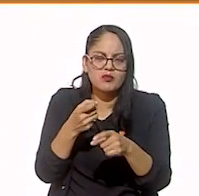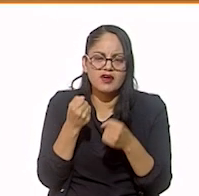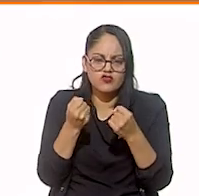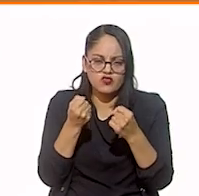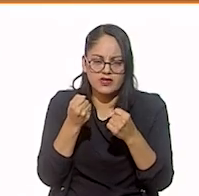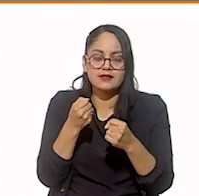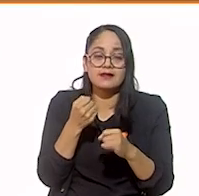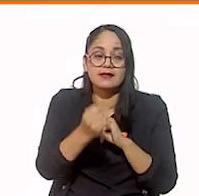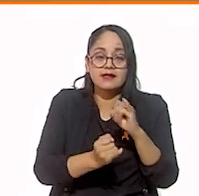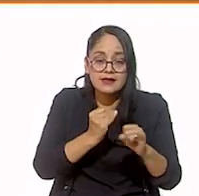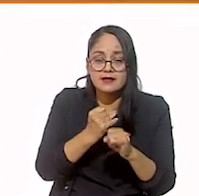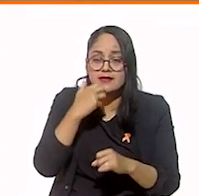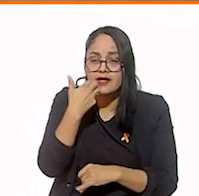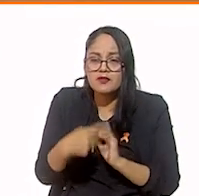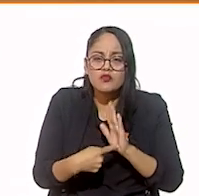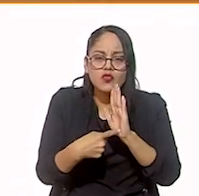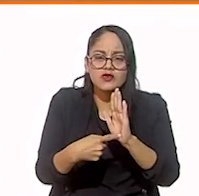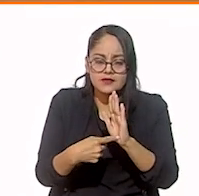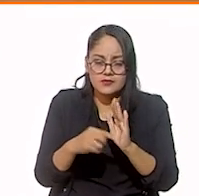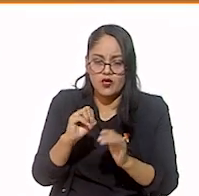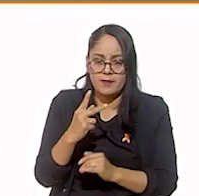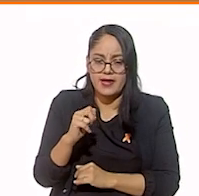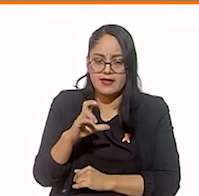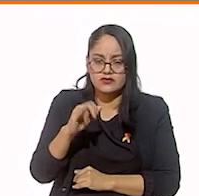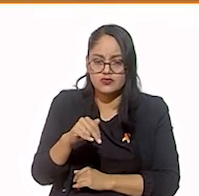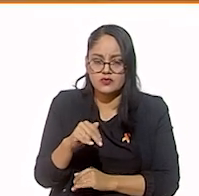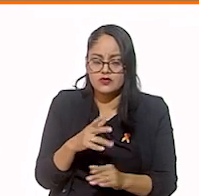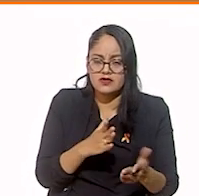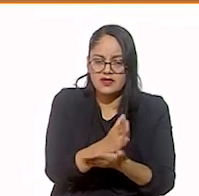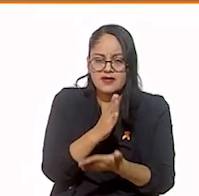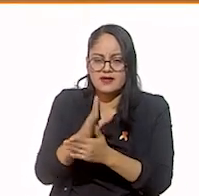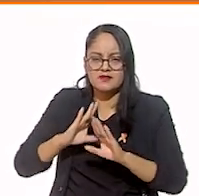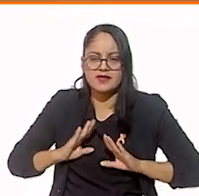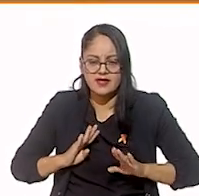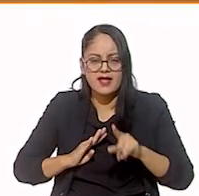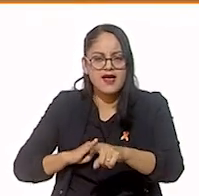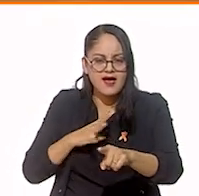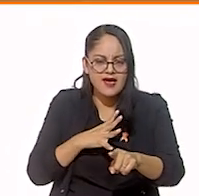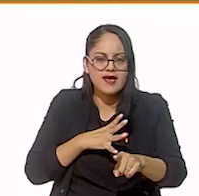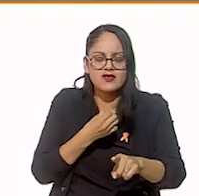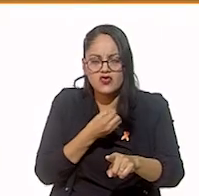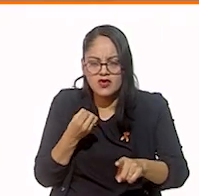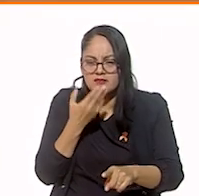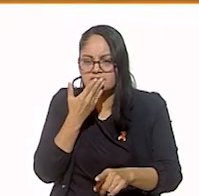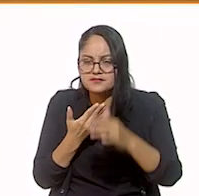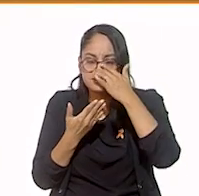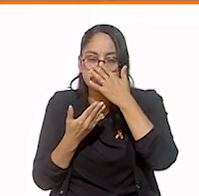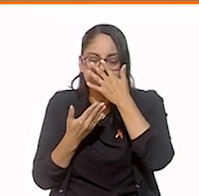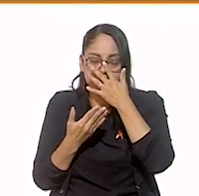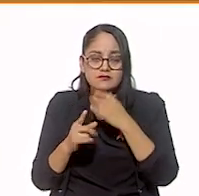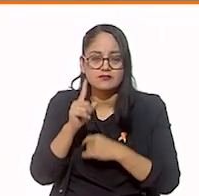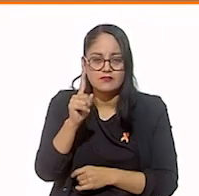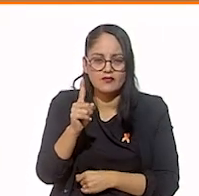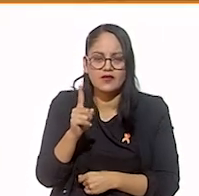los medios internacionales tratando de mostrar la inminencia de una operación militar, pero evidentemente hay un despliegue, es decir, hay buques destructores desplegados, hay